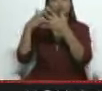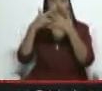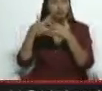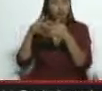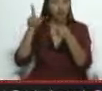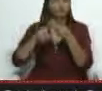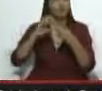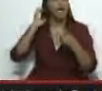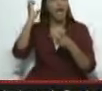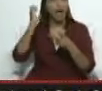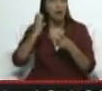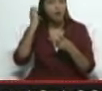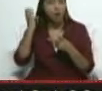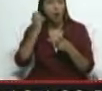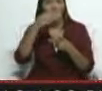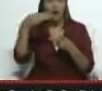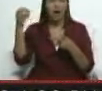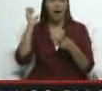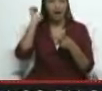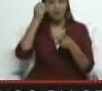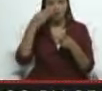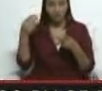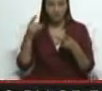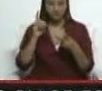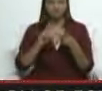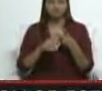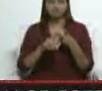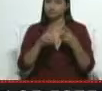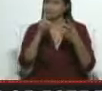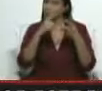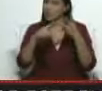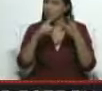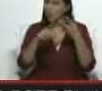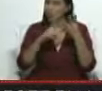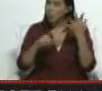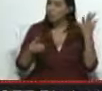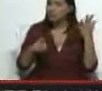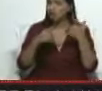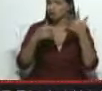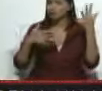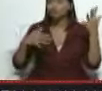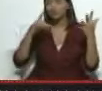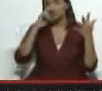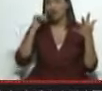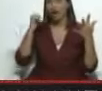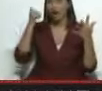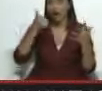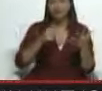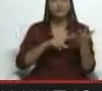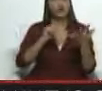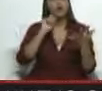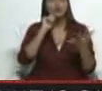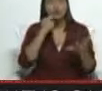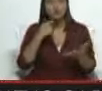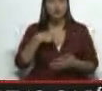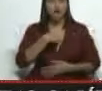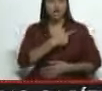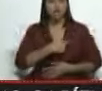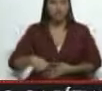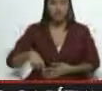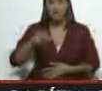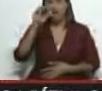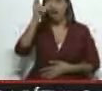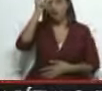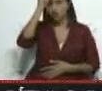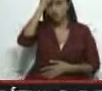Europea nuestros vecinos del continente pero también los que han sido solidarios en estos años Rusia china Turquía